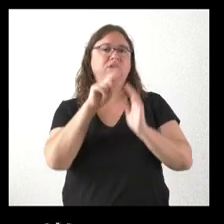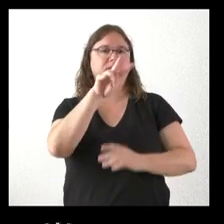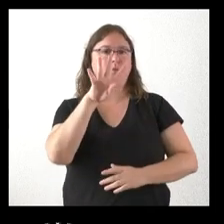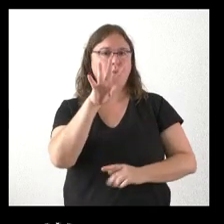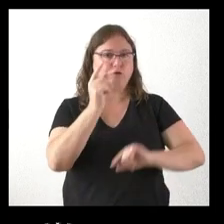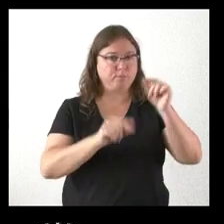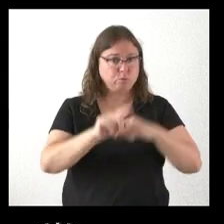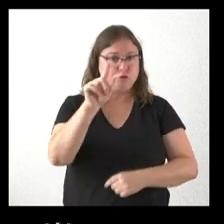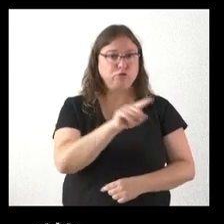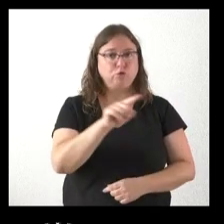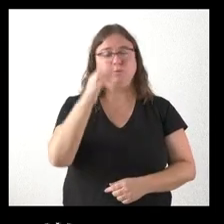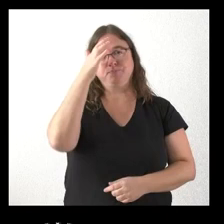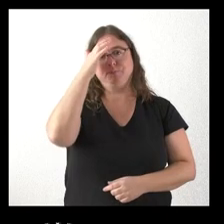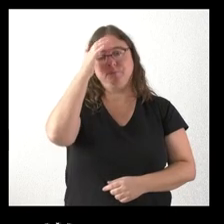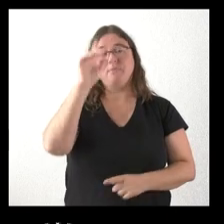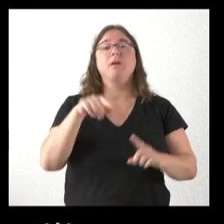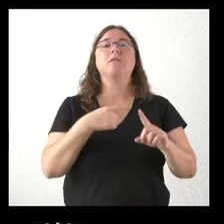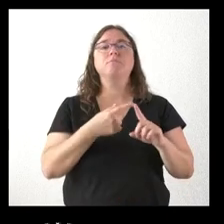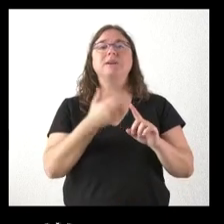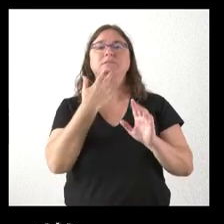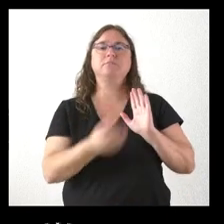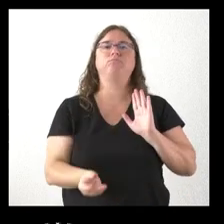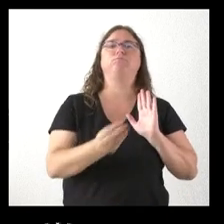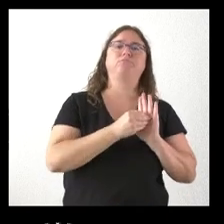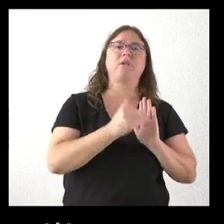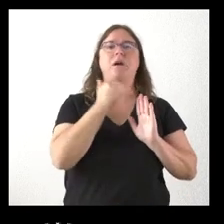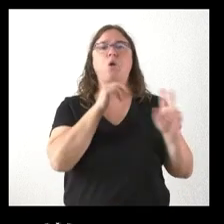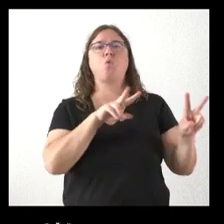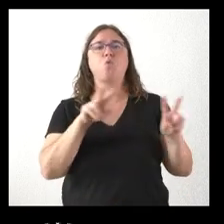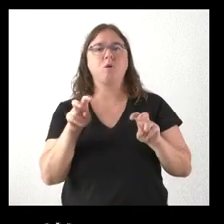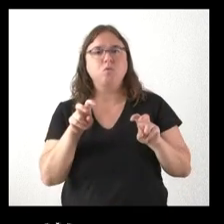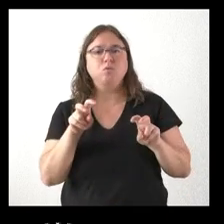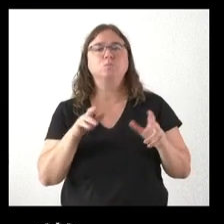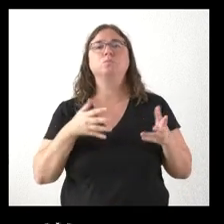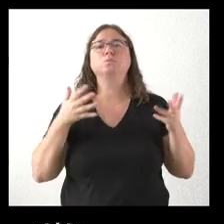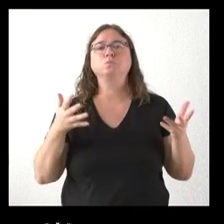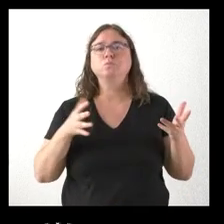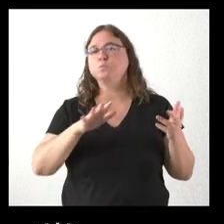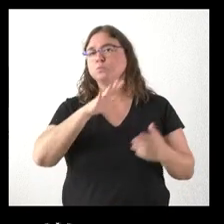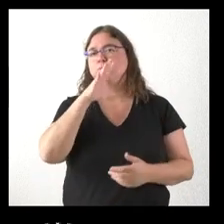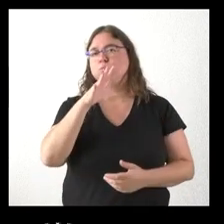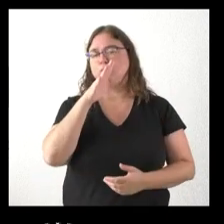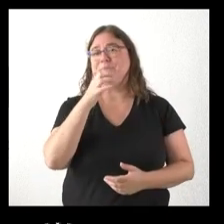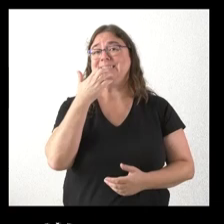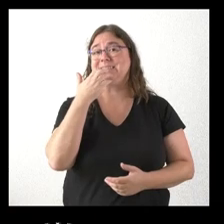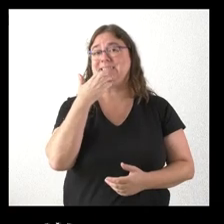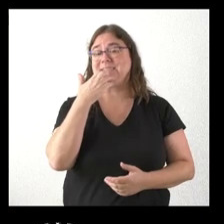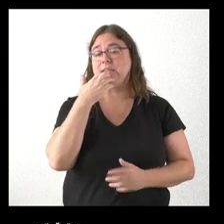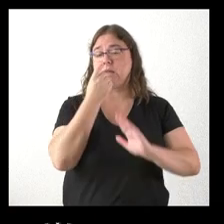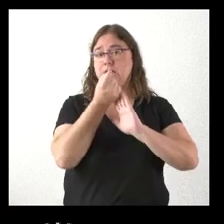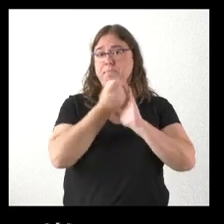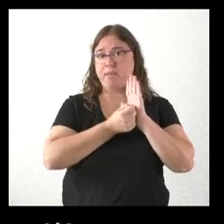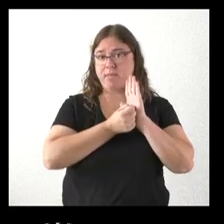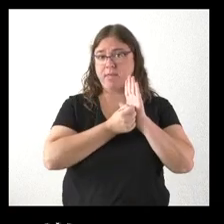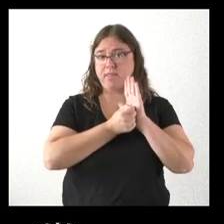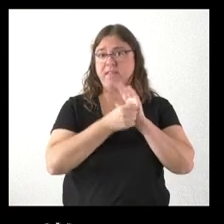presupuesto y si se va a incorporar alguna nueva Porque me refiero si la medida para